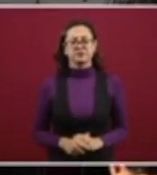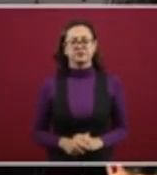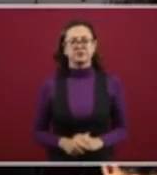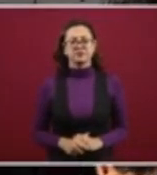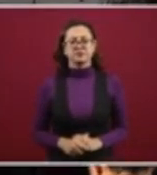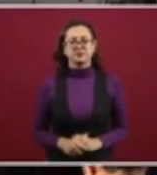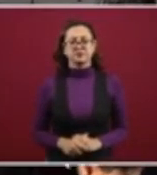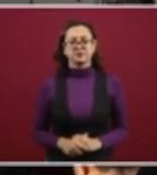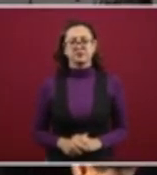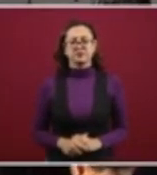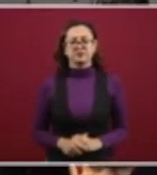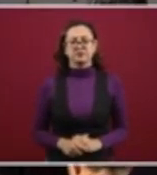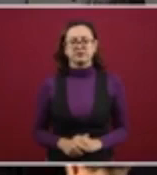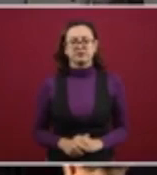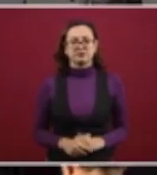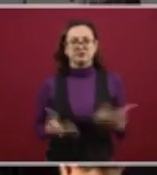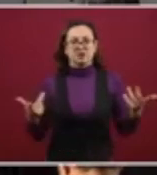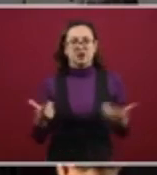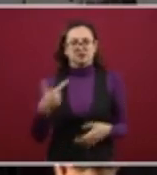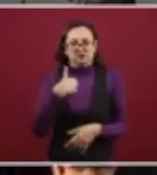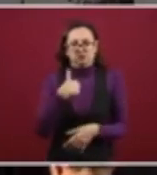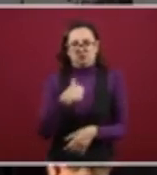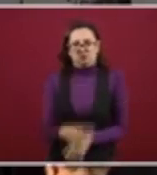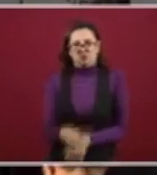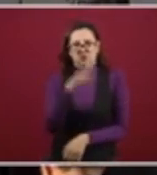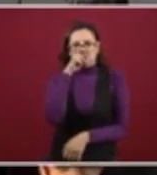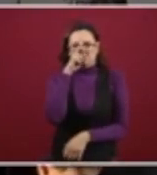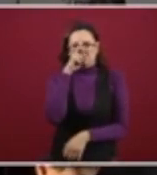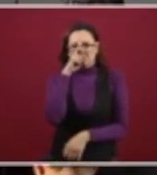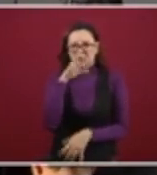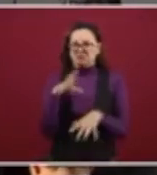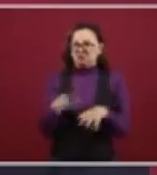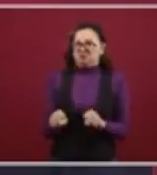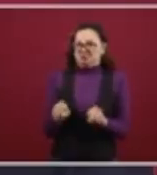No nos vamos a aferrar al cargo.